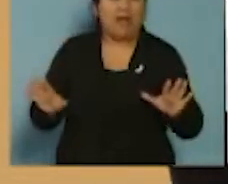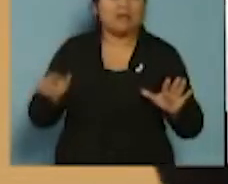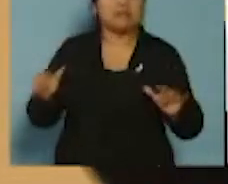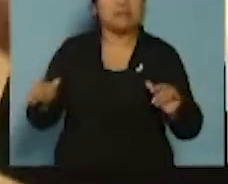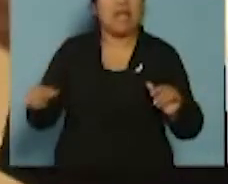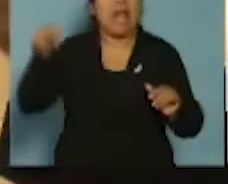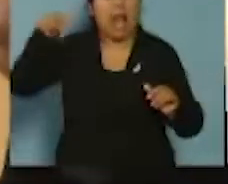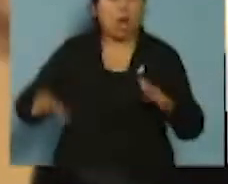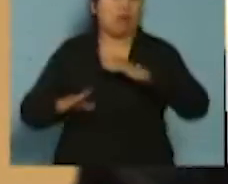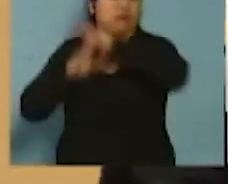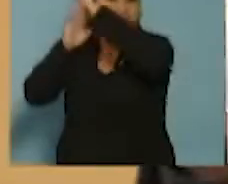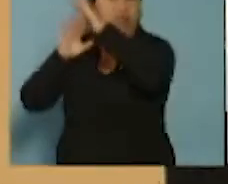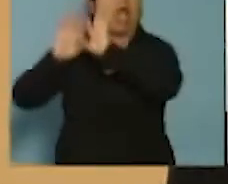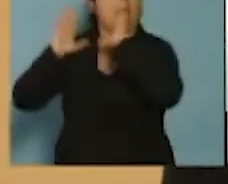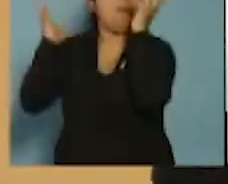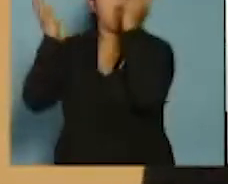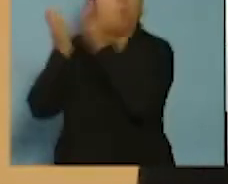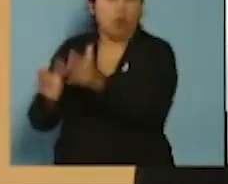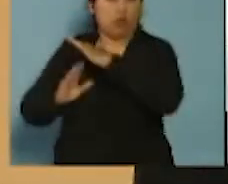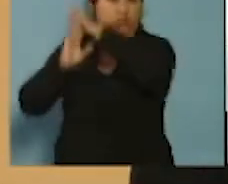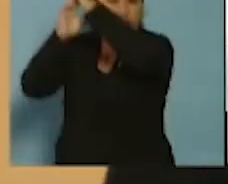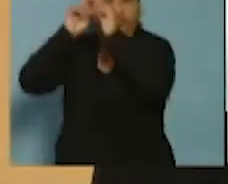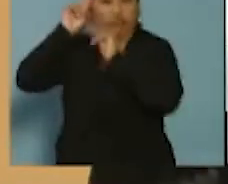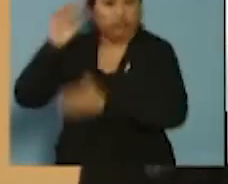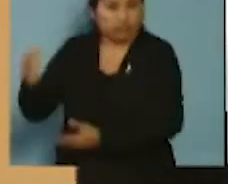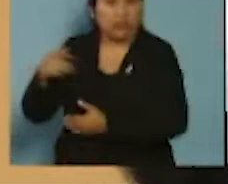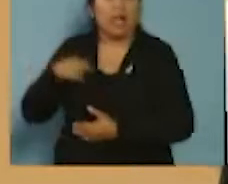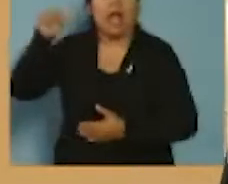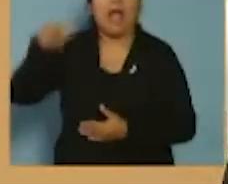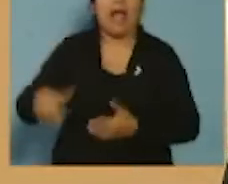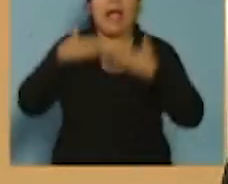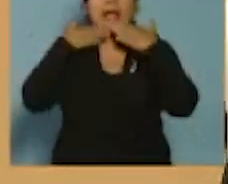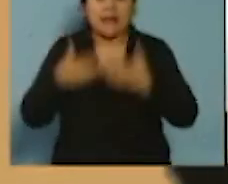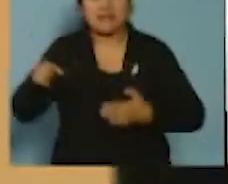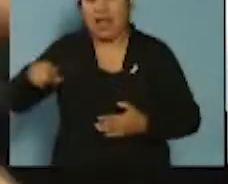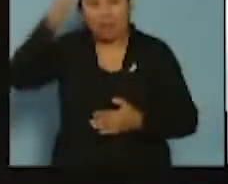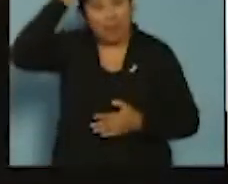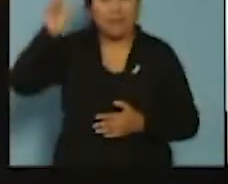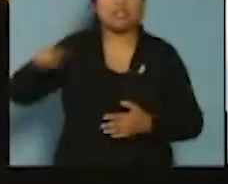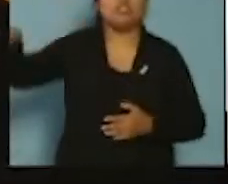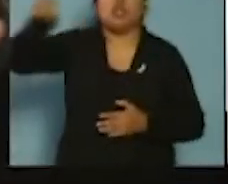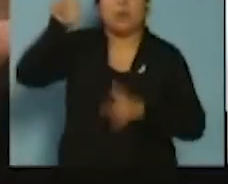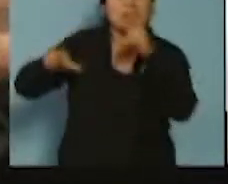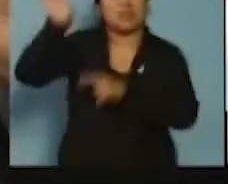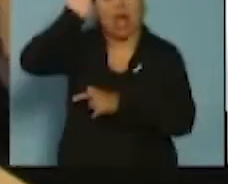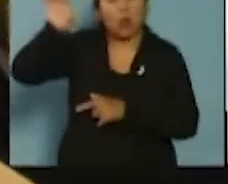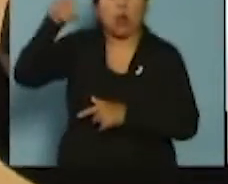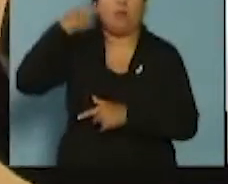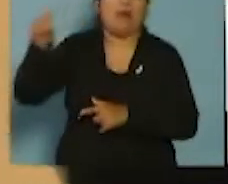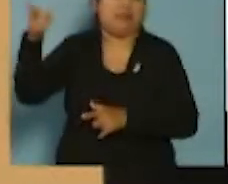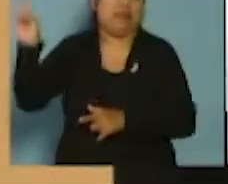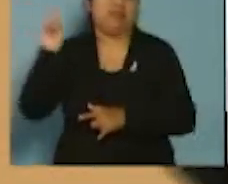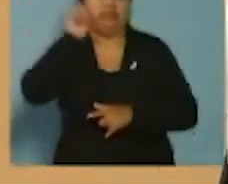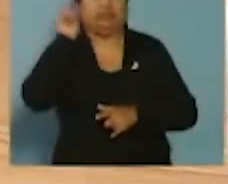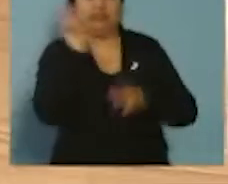nos mira de otra forma gracias a la presencia del papá pero vemos que el liderazgo de belgrano que primero se lo traslada y